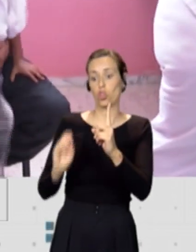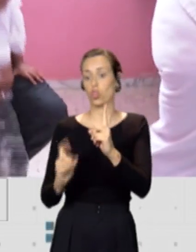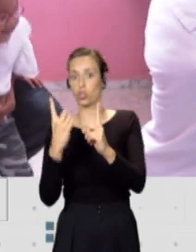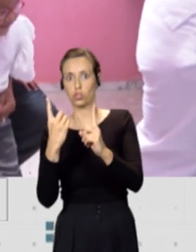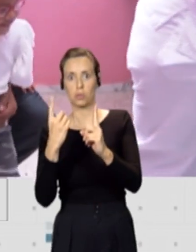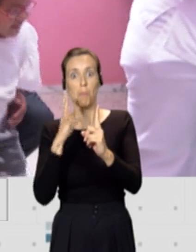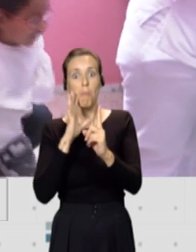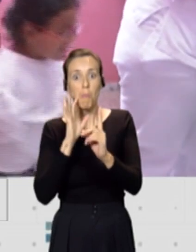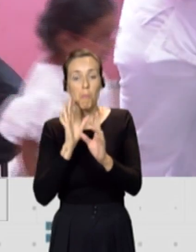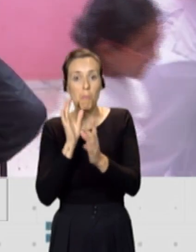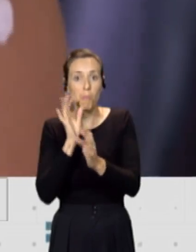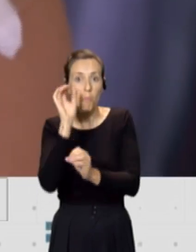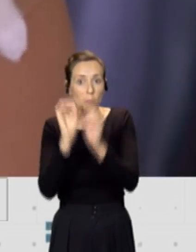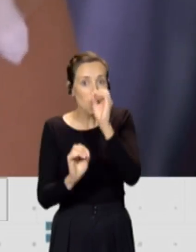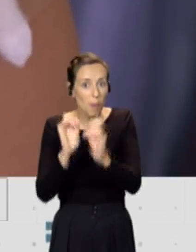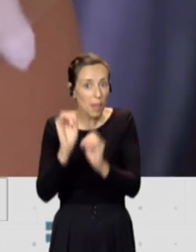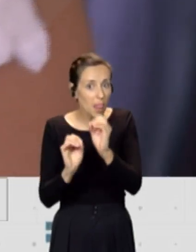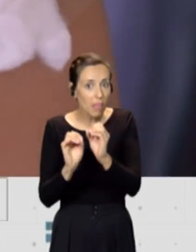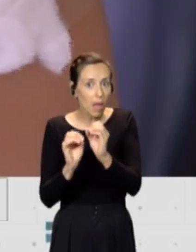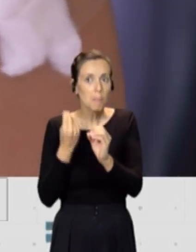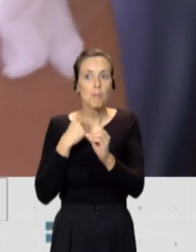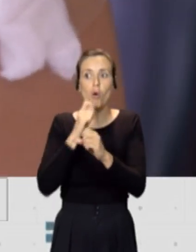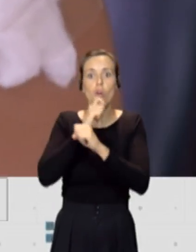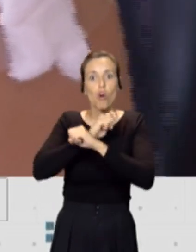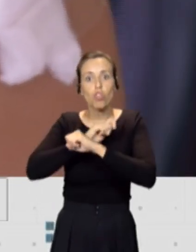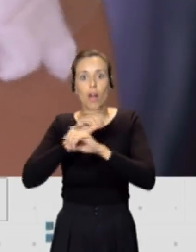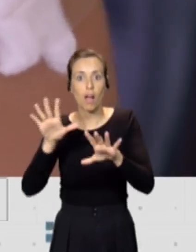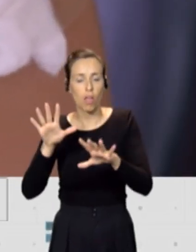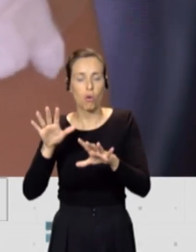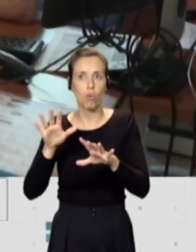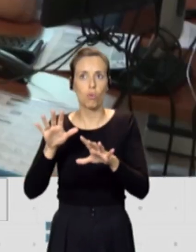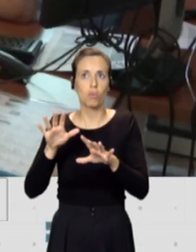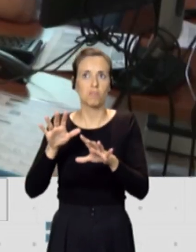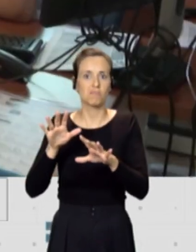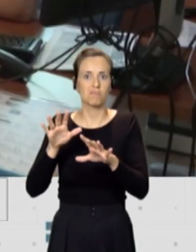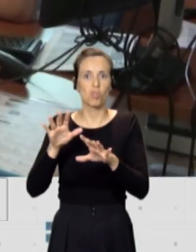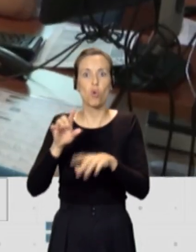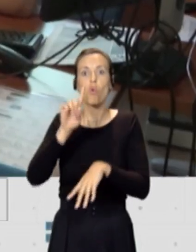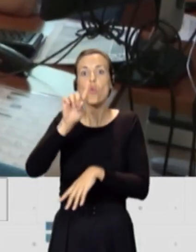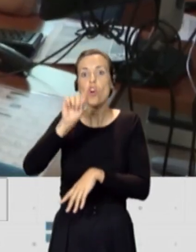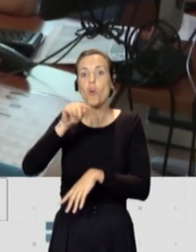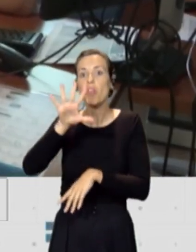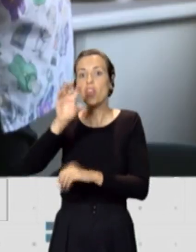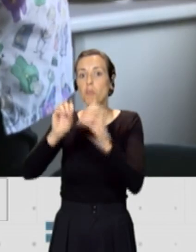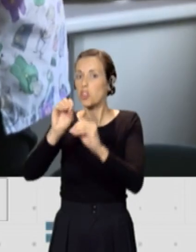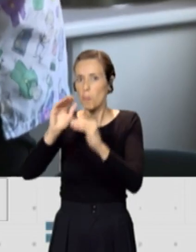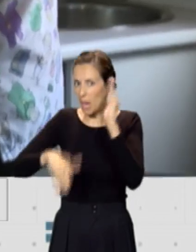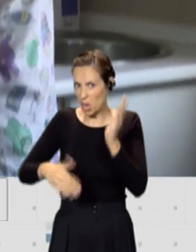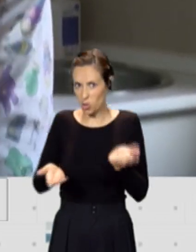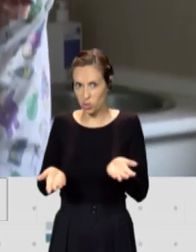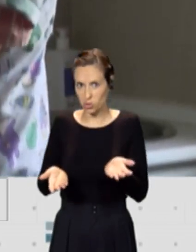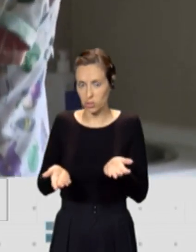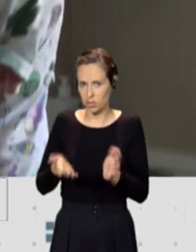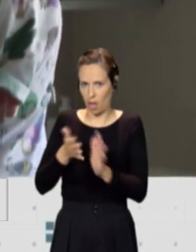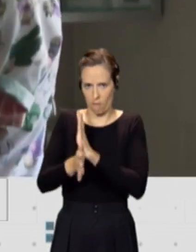sea, la probabilidad de que haya un caso contagiado de un caso inicial es inferior al 1,5%. O sea que